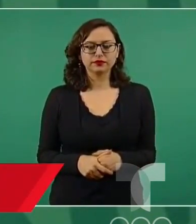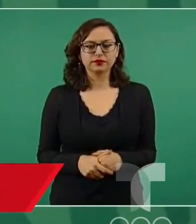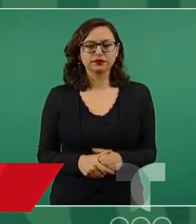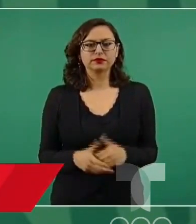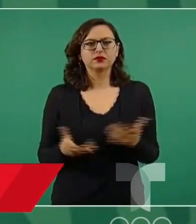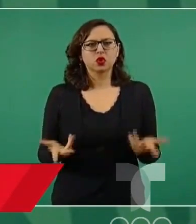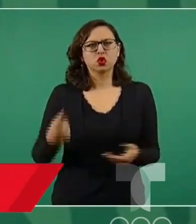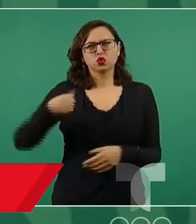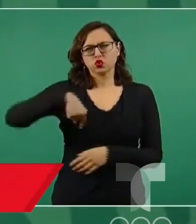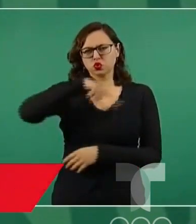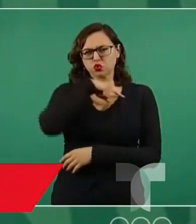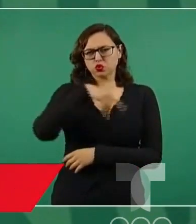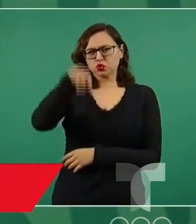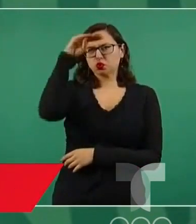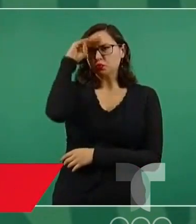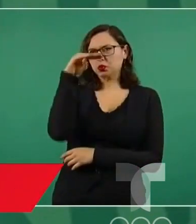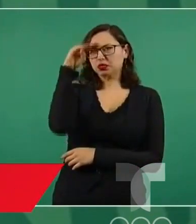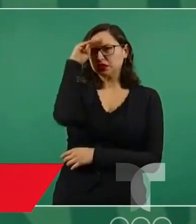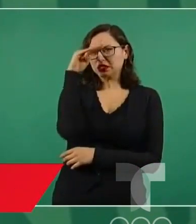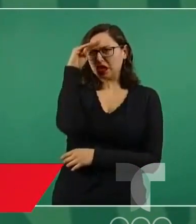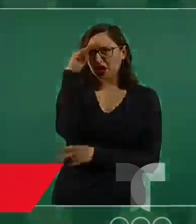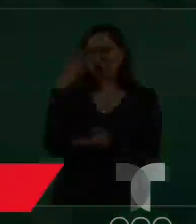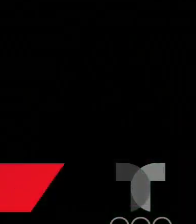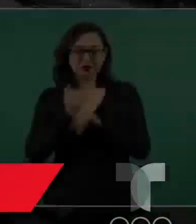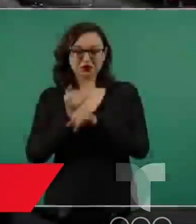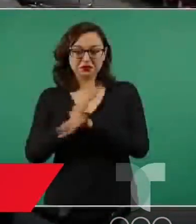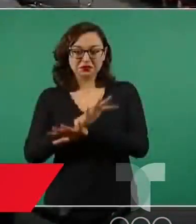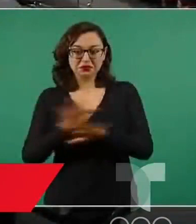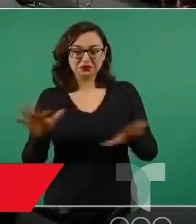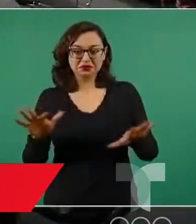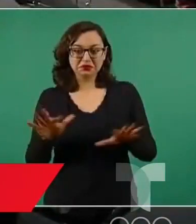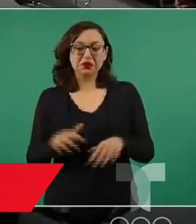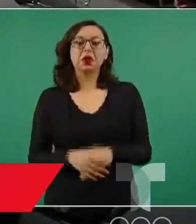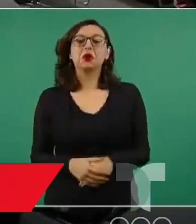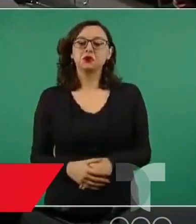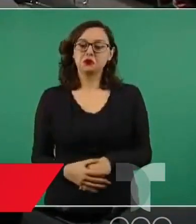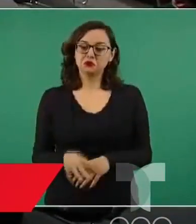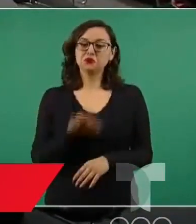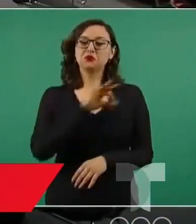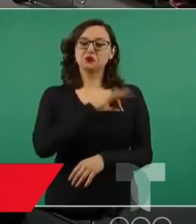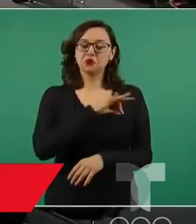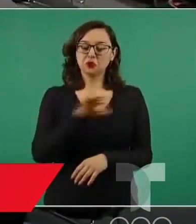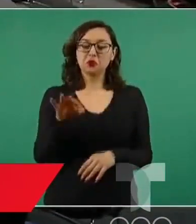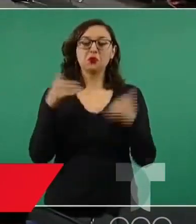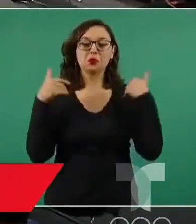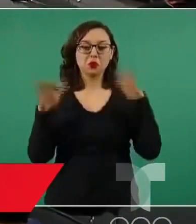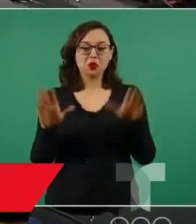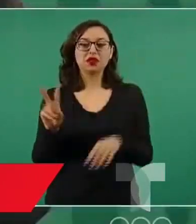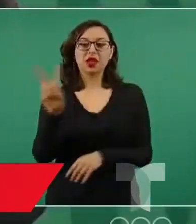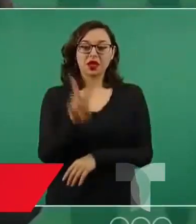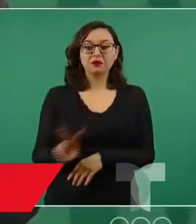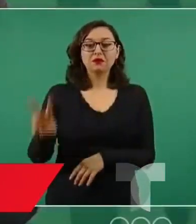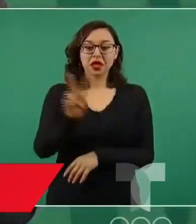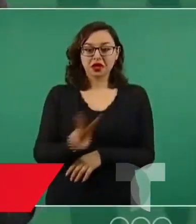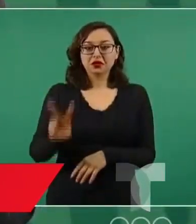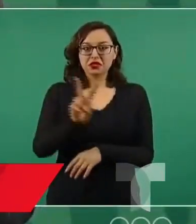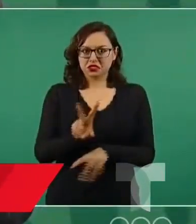la mejor forma de hacerlo, el mejor método. El viernes puede ser. Y les da tiempo, por si